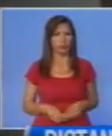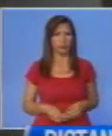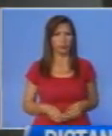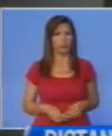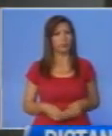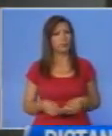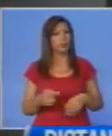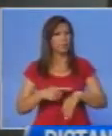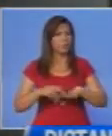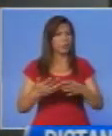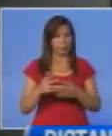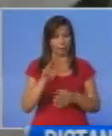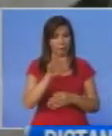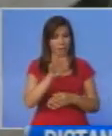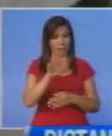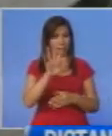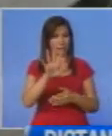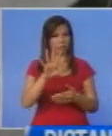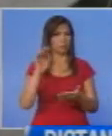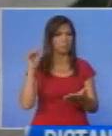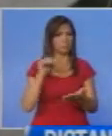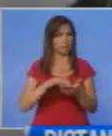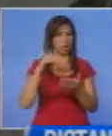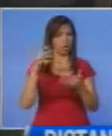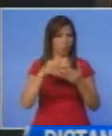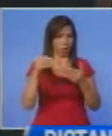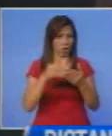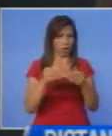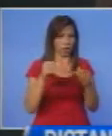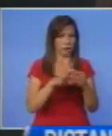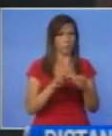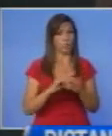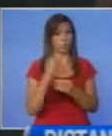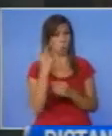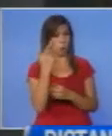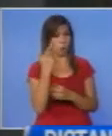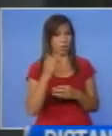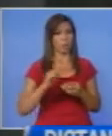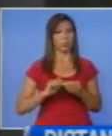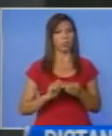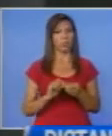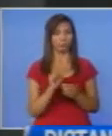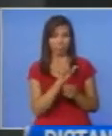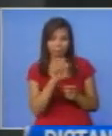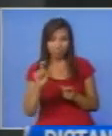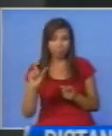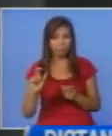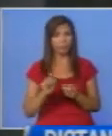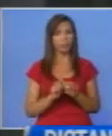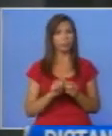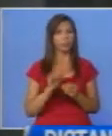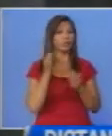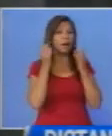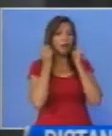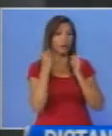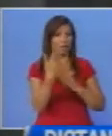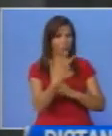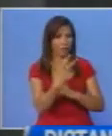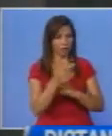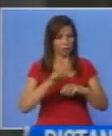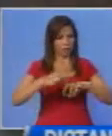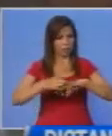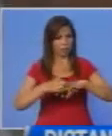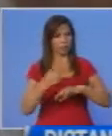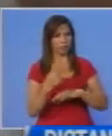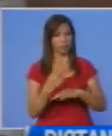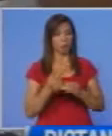Aproximadamente 35 mil dólares en efectivo, un arma, municiones, tres pares de aretes y un anillo. Pero no fue en posesión del juez que se la halló, dijo